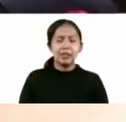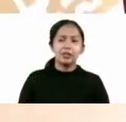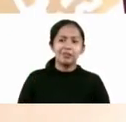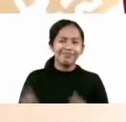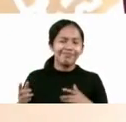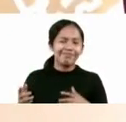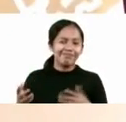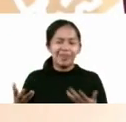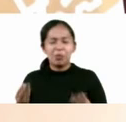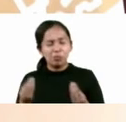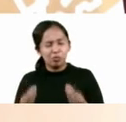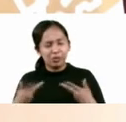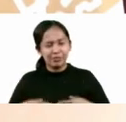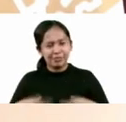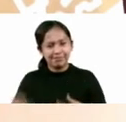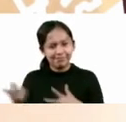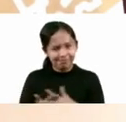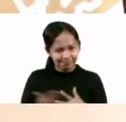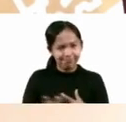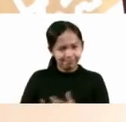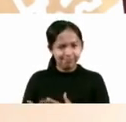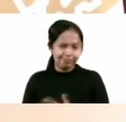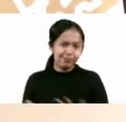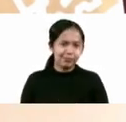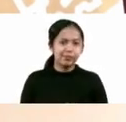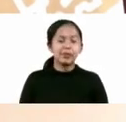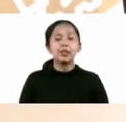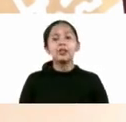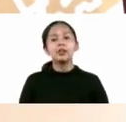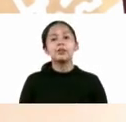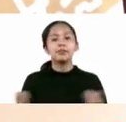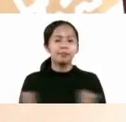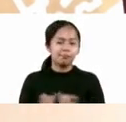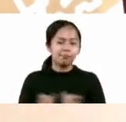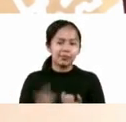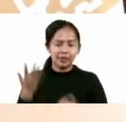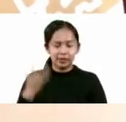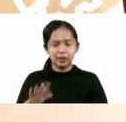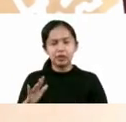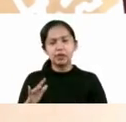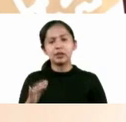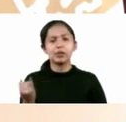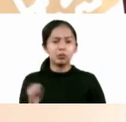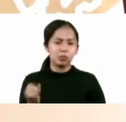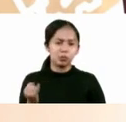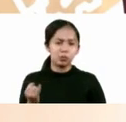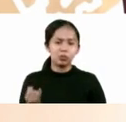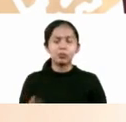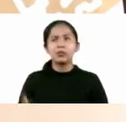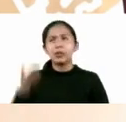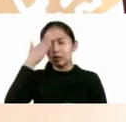Y después ya vamos a anunciar lo que va a haber de conmemoración del 10 de junio, pero